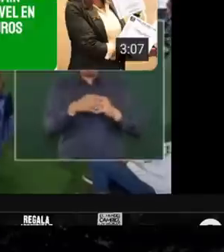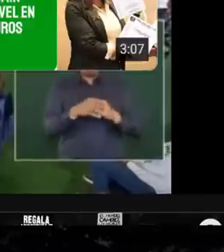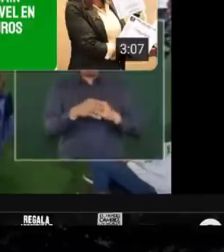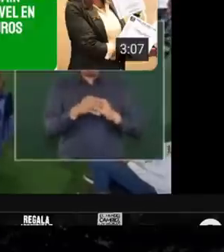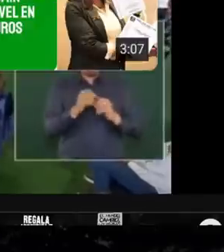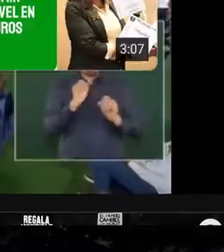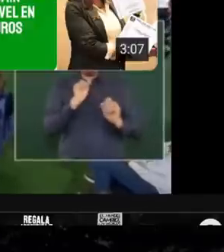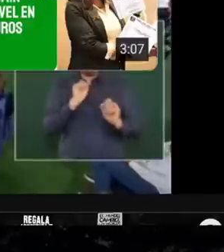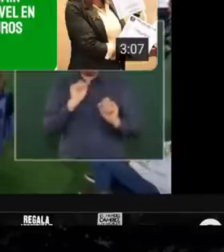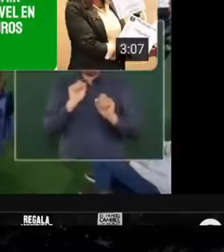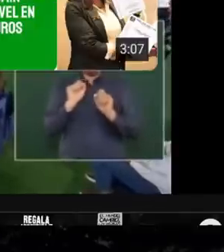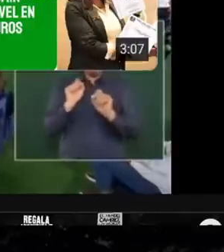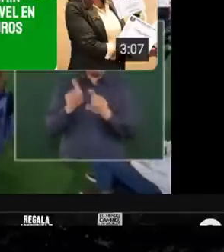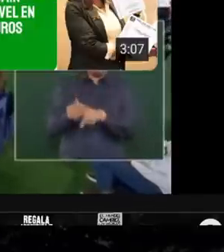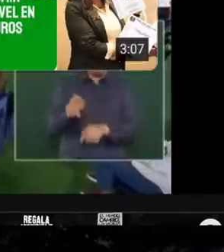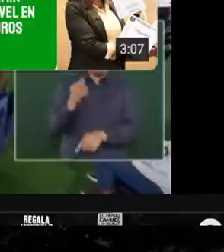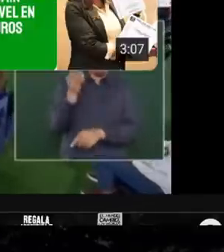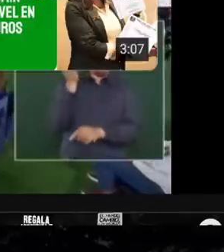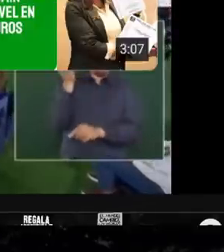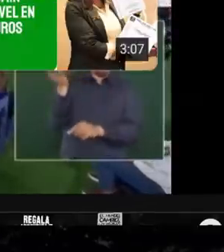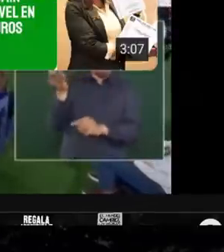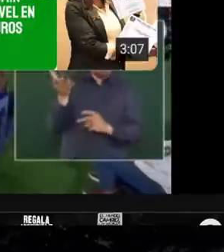Han cometido